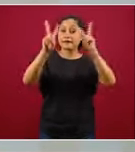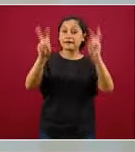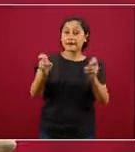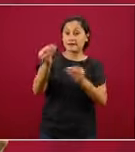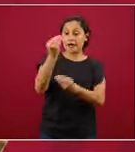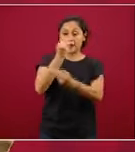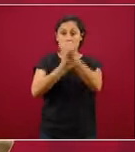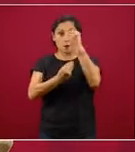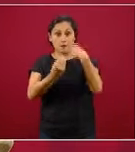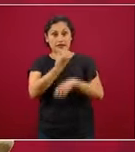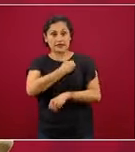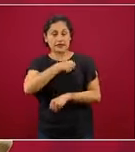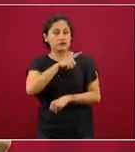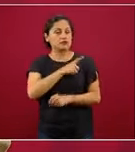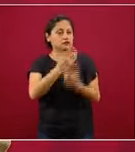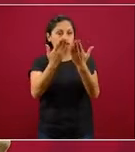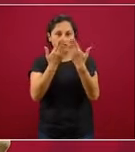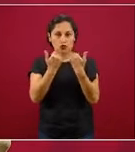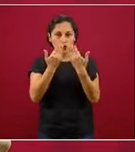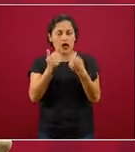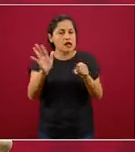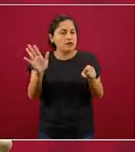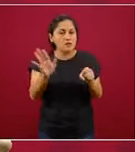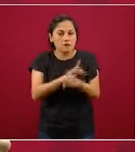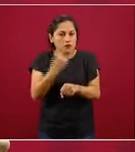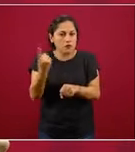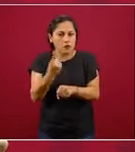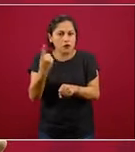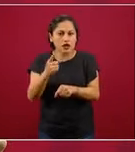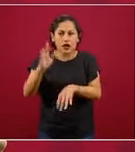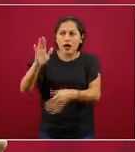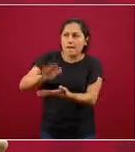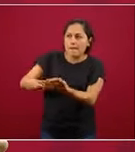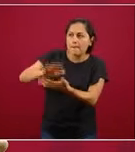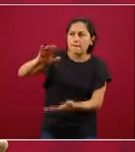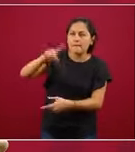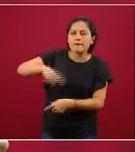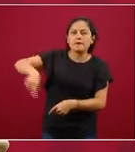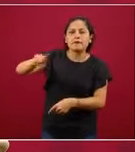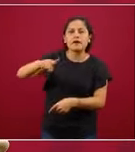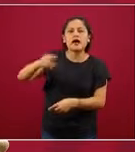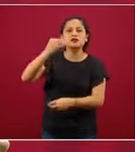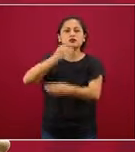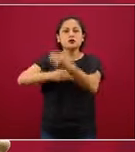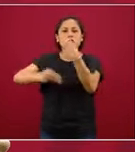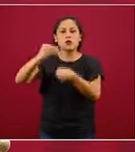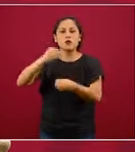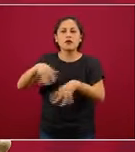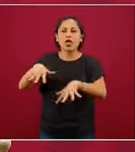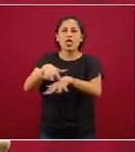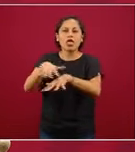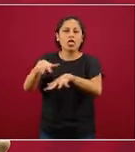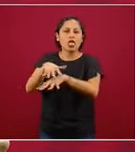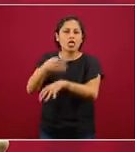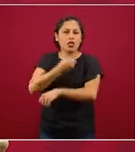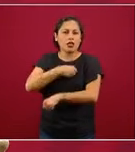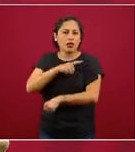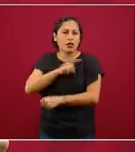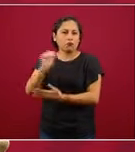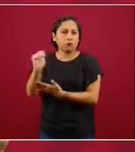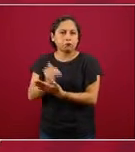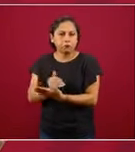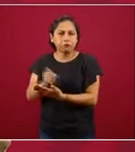que depende de la sobreoferta de productos industrializados de muy baja calidad nutricional, altísimo